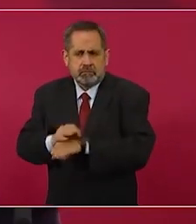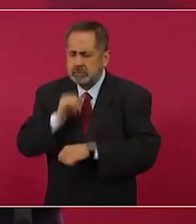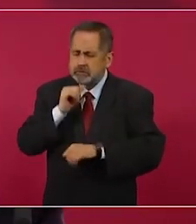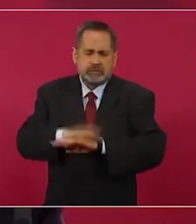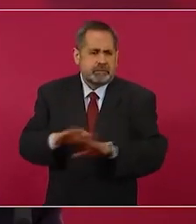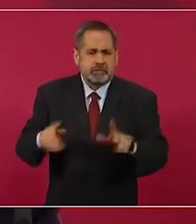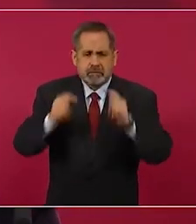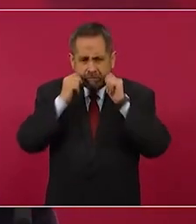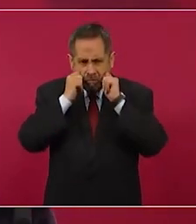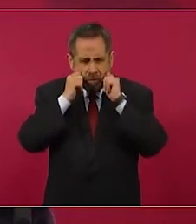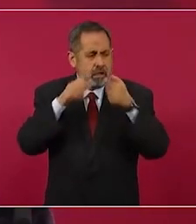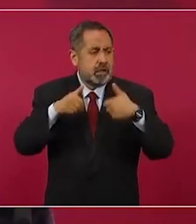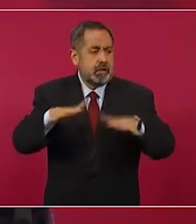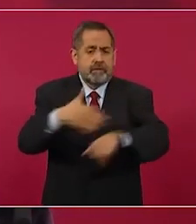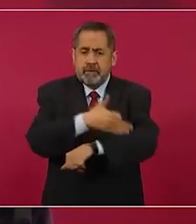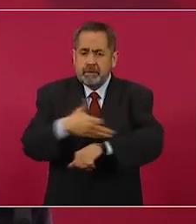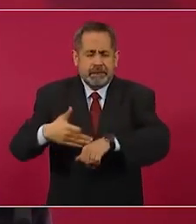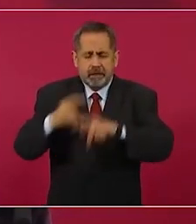Sea quien sea,